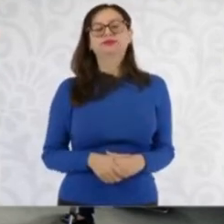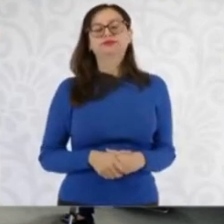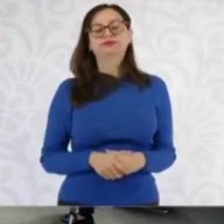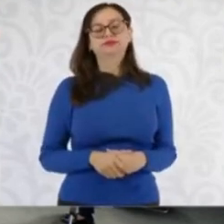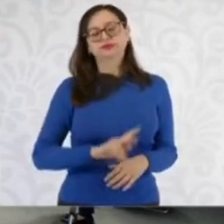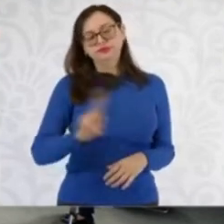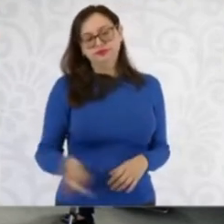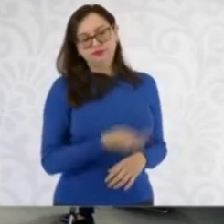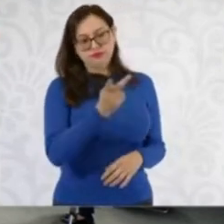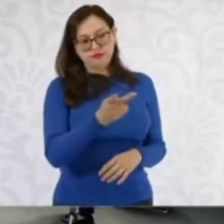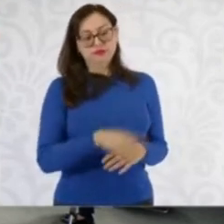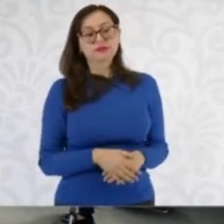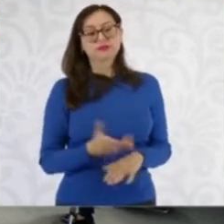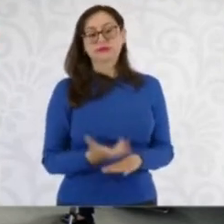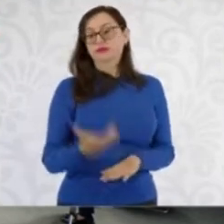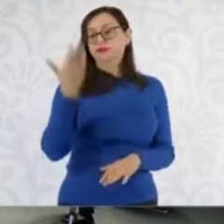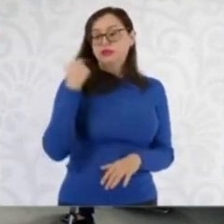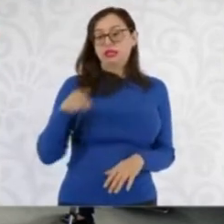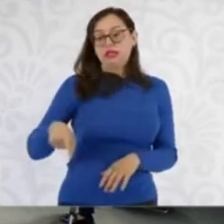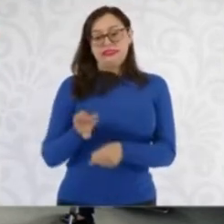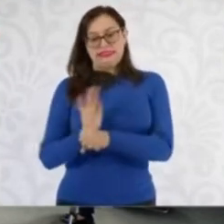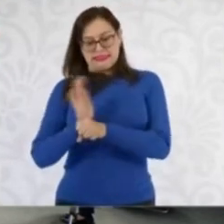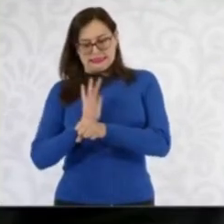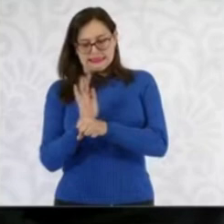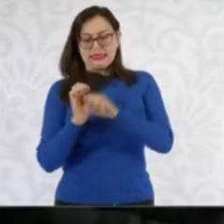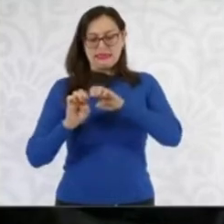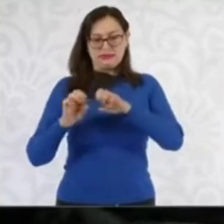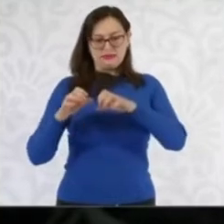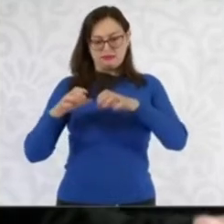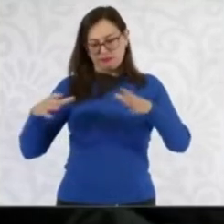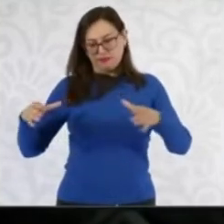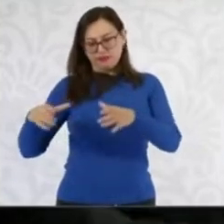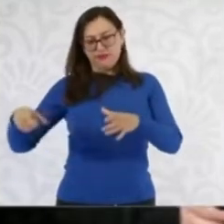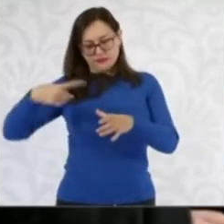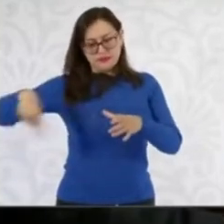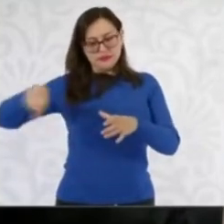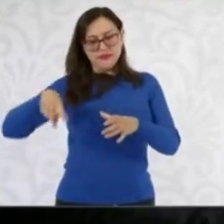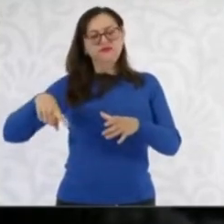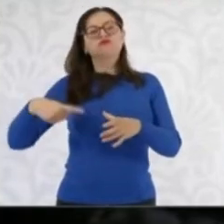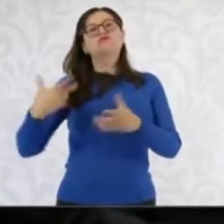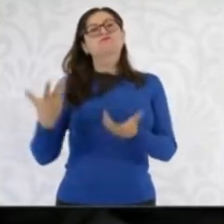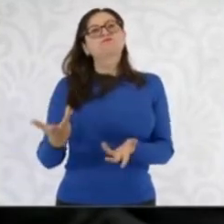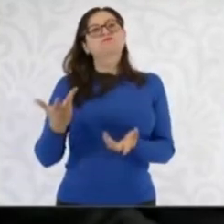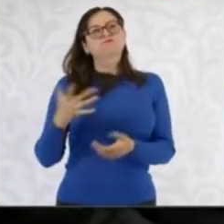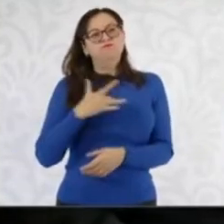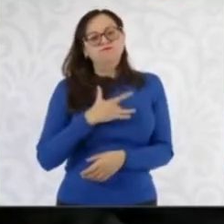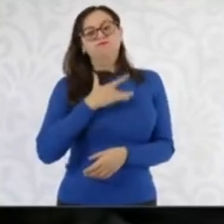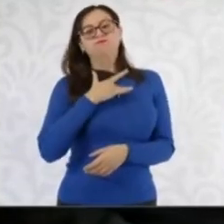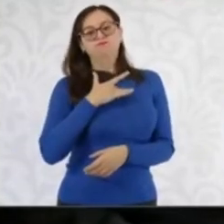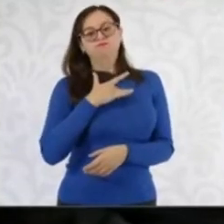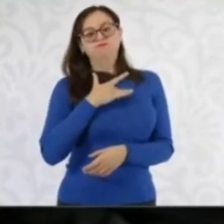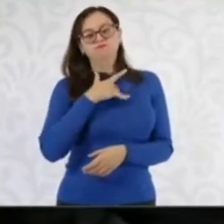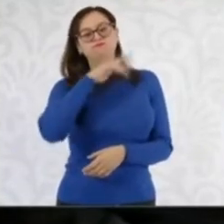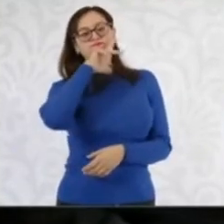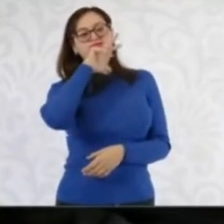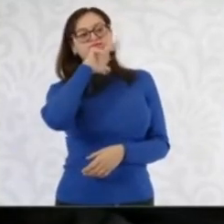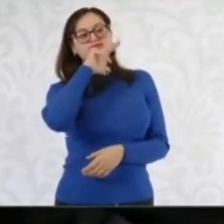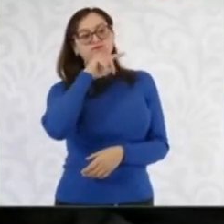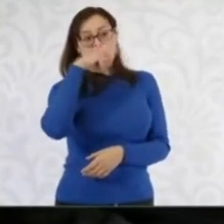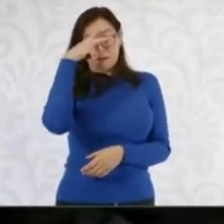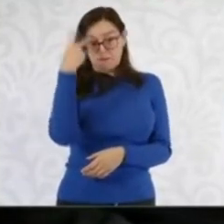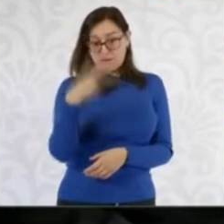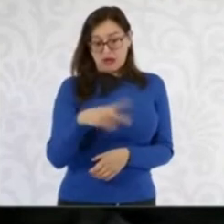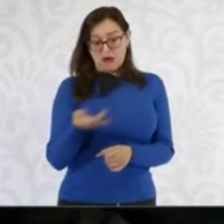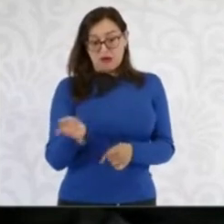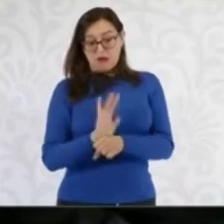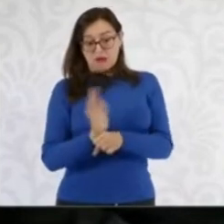carta integrantes de la industria cinematográfica que están preocupados porque la distribución y exhibición del cine mexicano